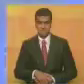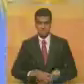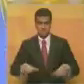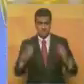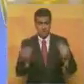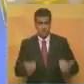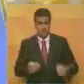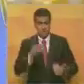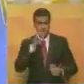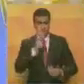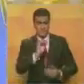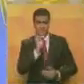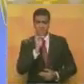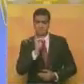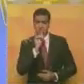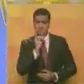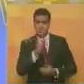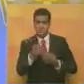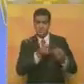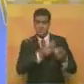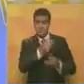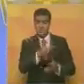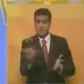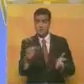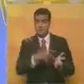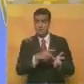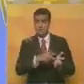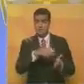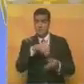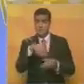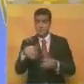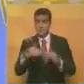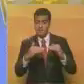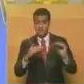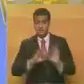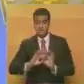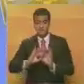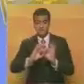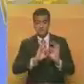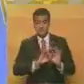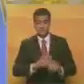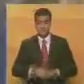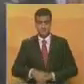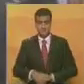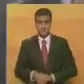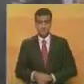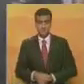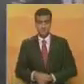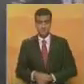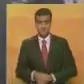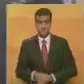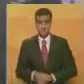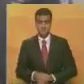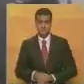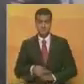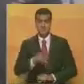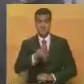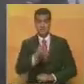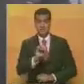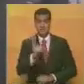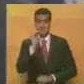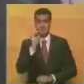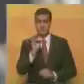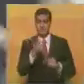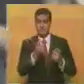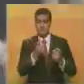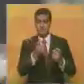Ahora revisemos la información relacionada con los candidatos que participarán en las primarias de la Mesa de la Unidad. El candidato a la gobernación de Aragua, Richard Mardo, denunció la